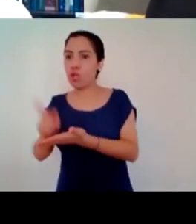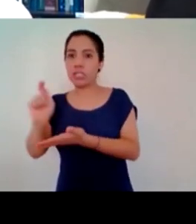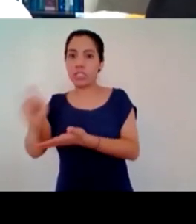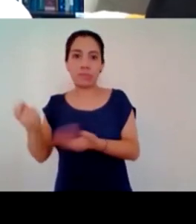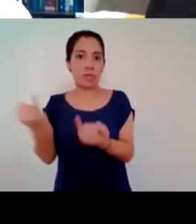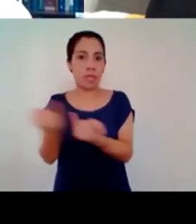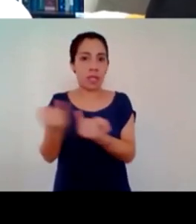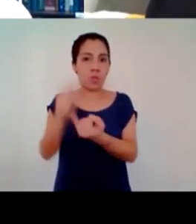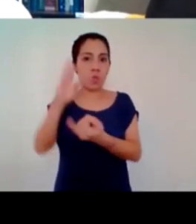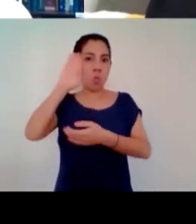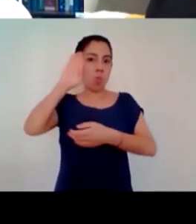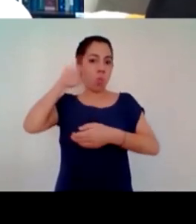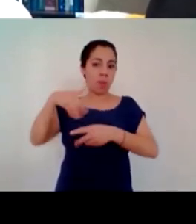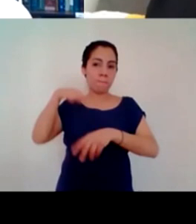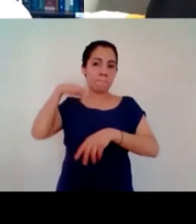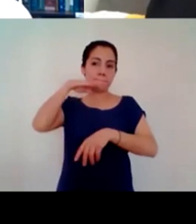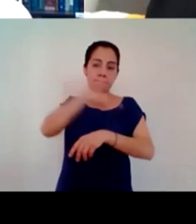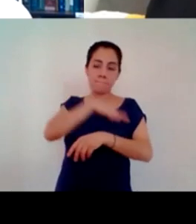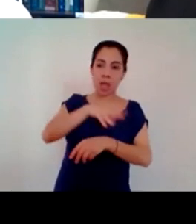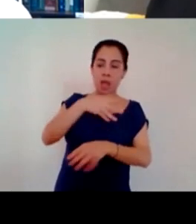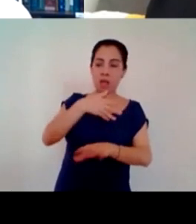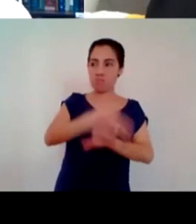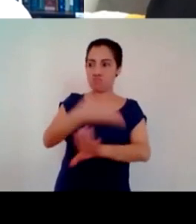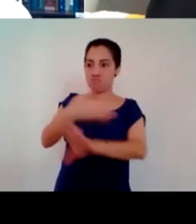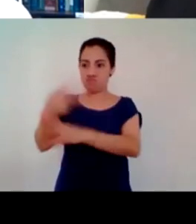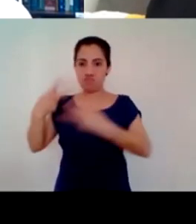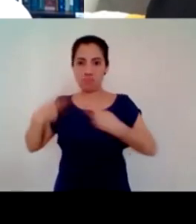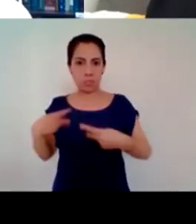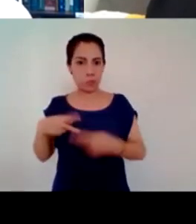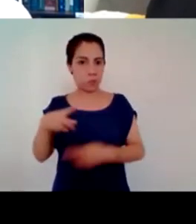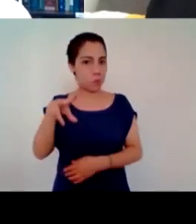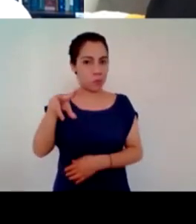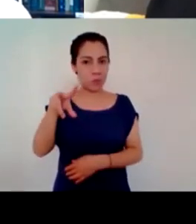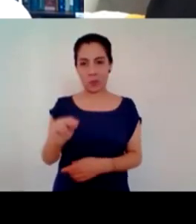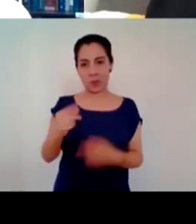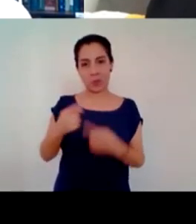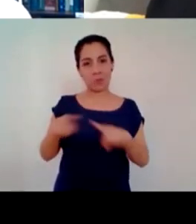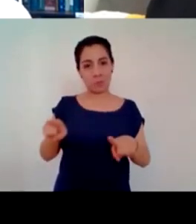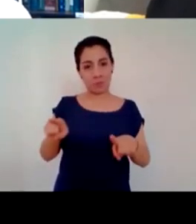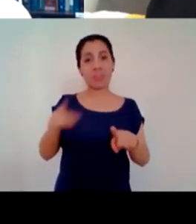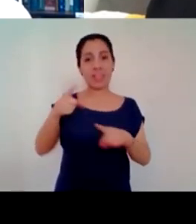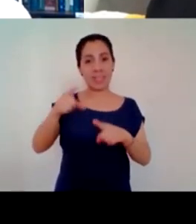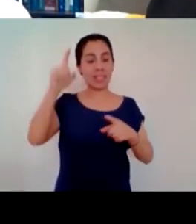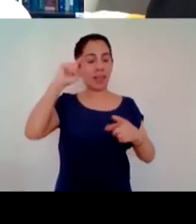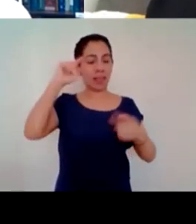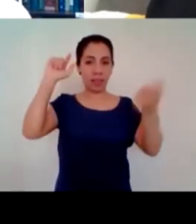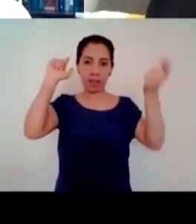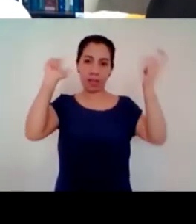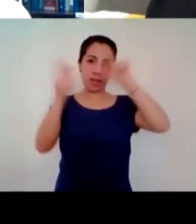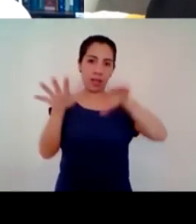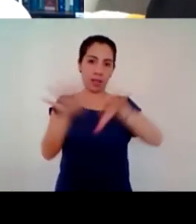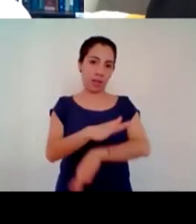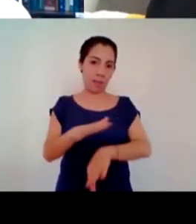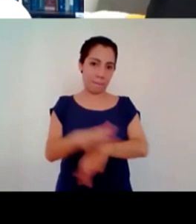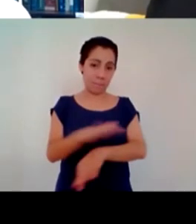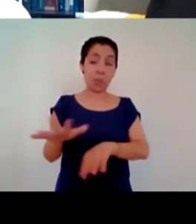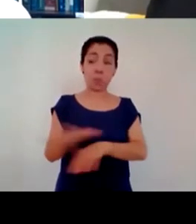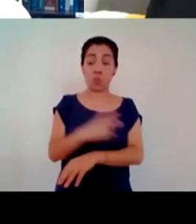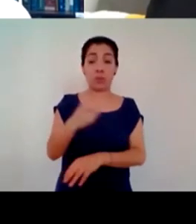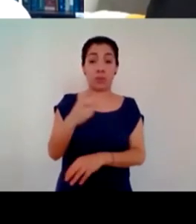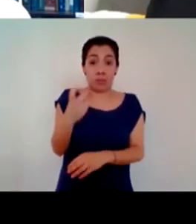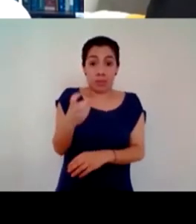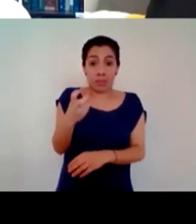gente, no contra las drogas, y que ha dado no solo pésimos resultados, sino que con este paradigma hemos visto